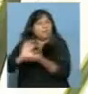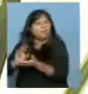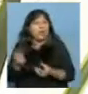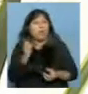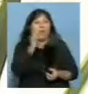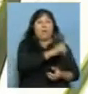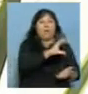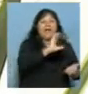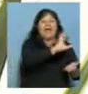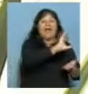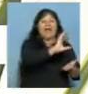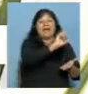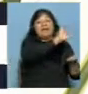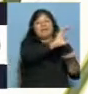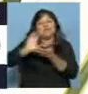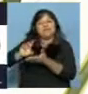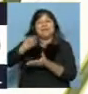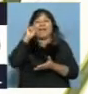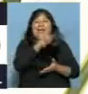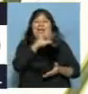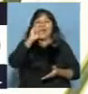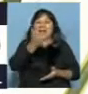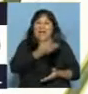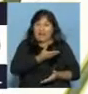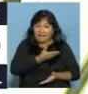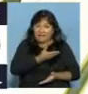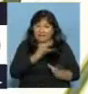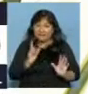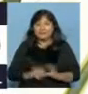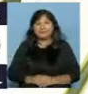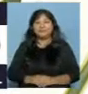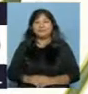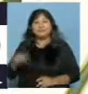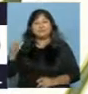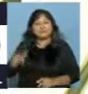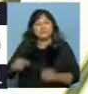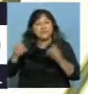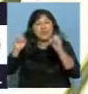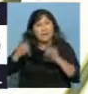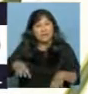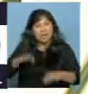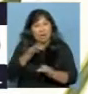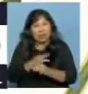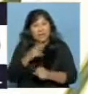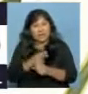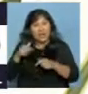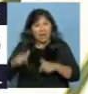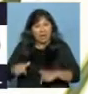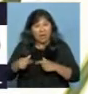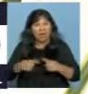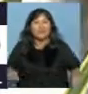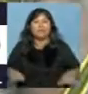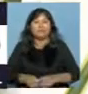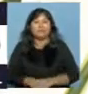inicio del ciclo lectivo secundario en el día de hoy es un